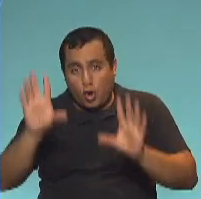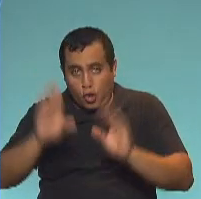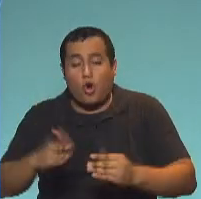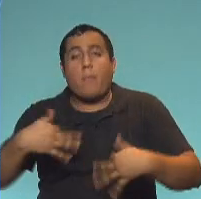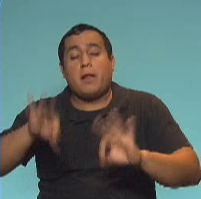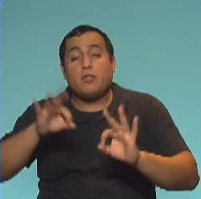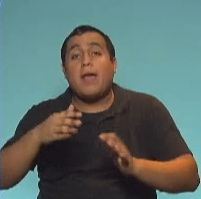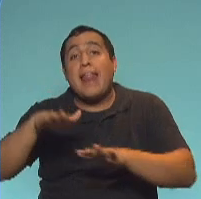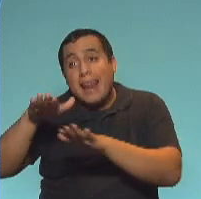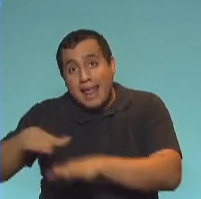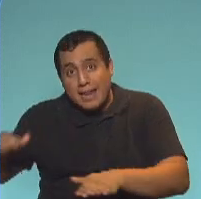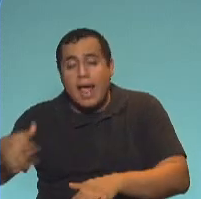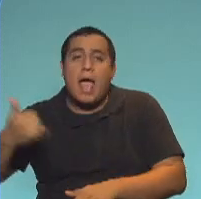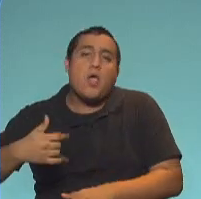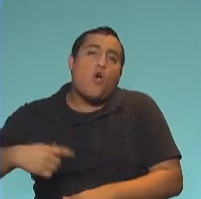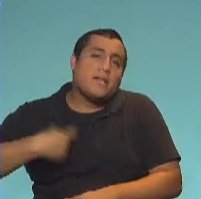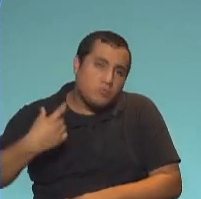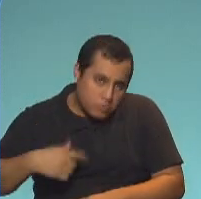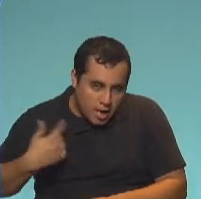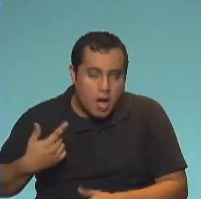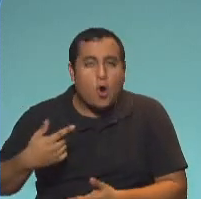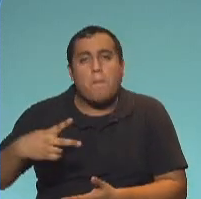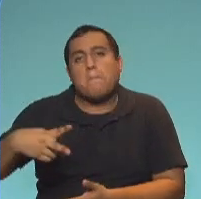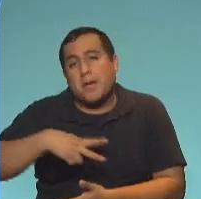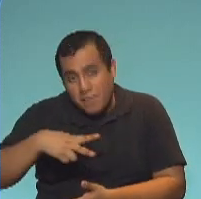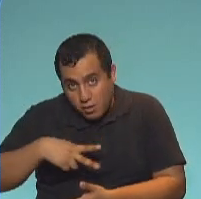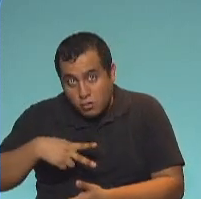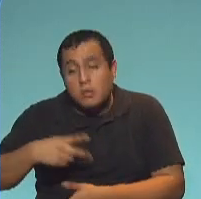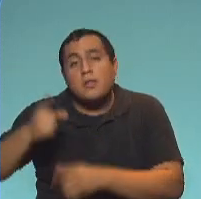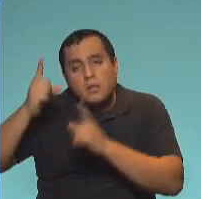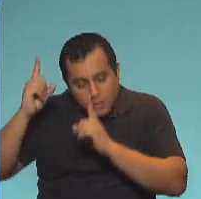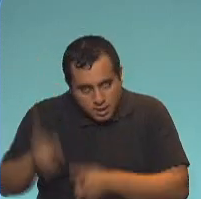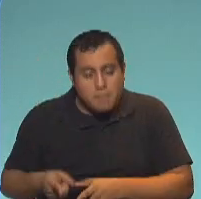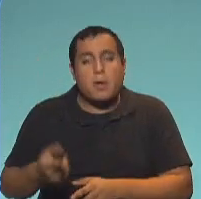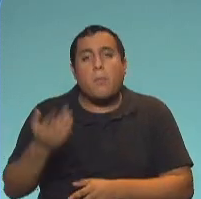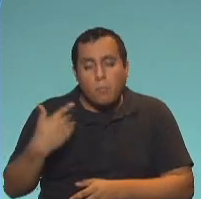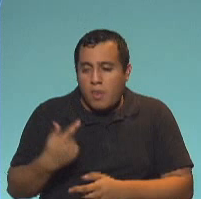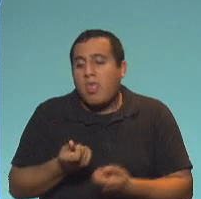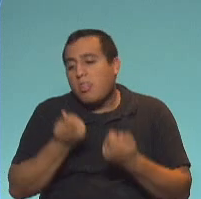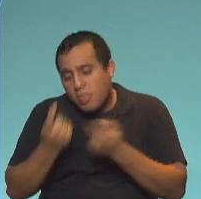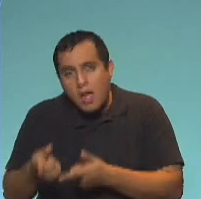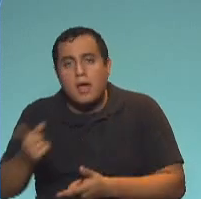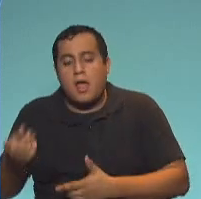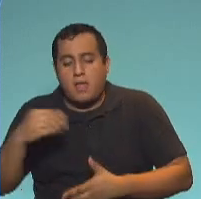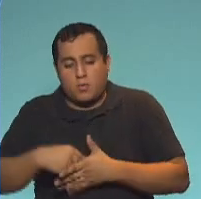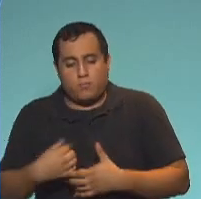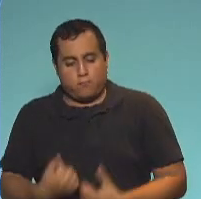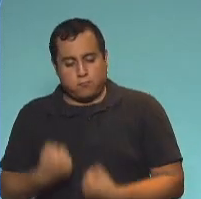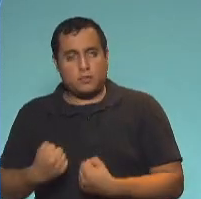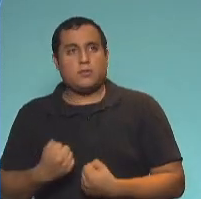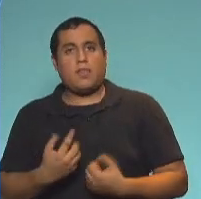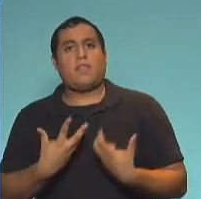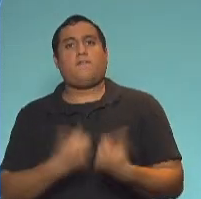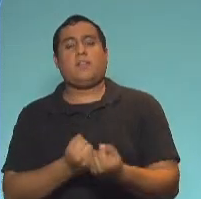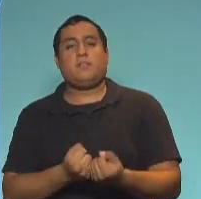que tienen cobertura privada también debería estar garantizada la aplicación de este anticuerpo en esos en esas familias